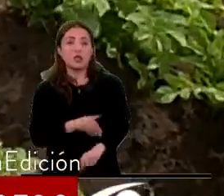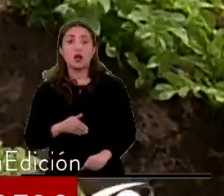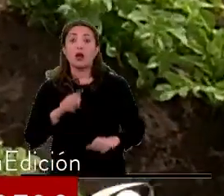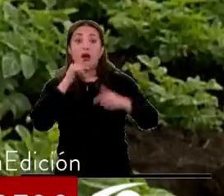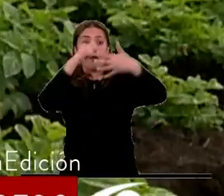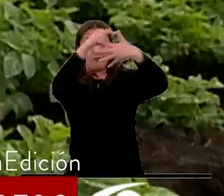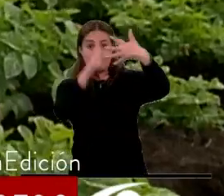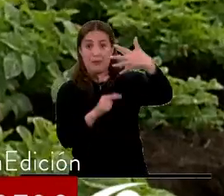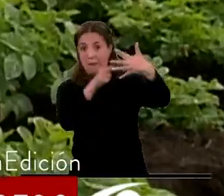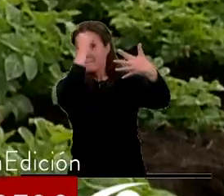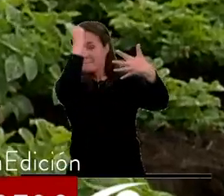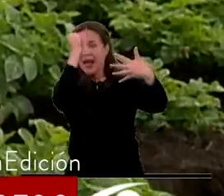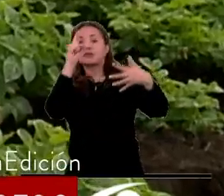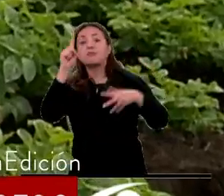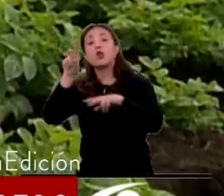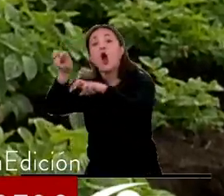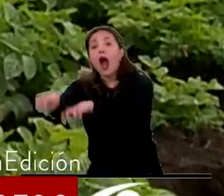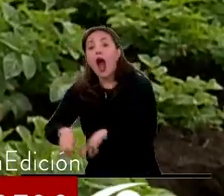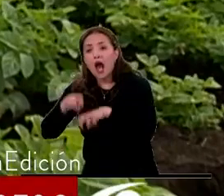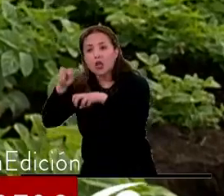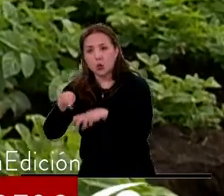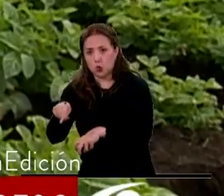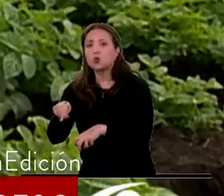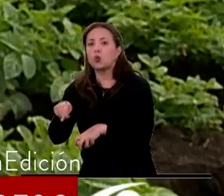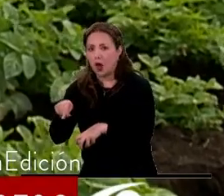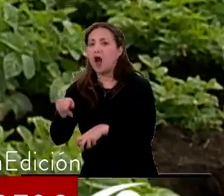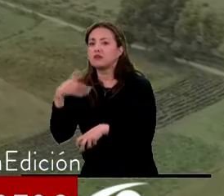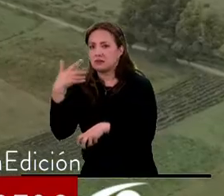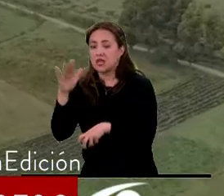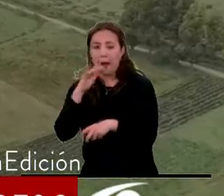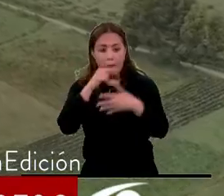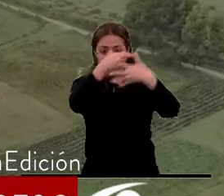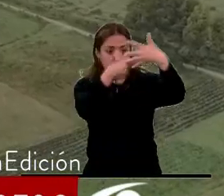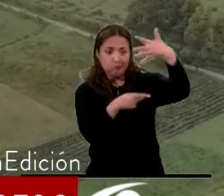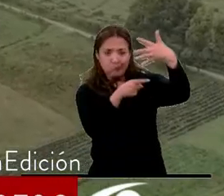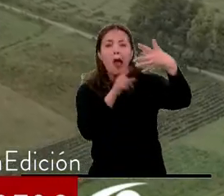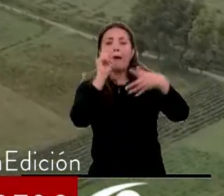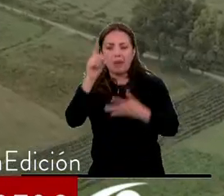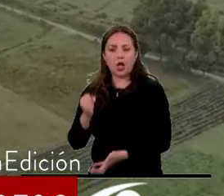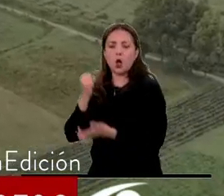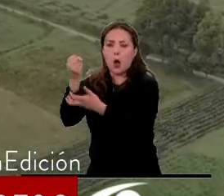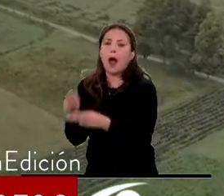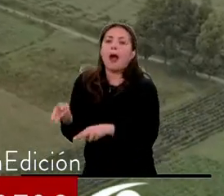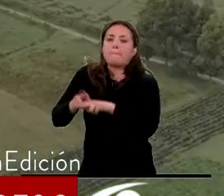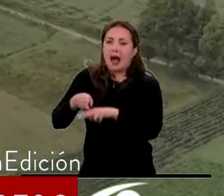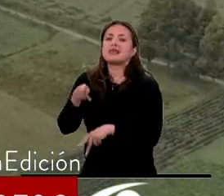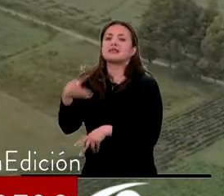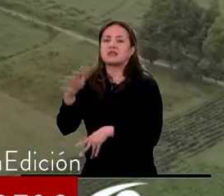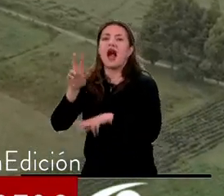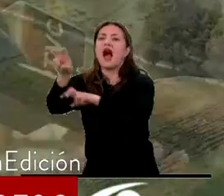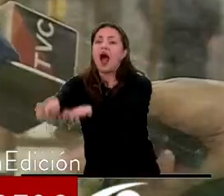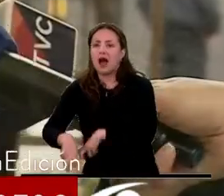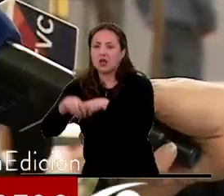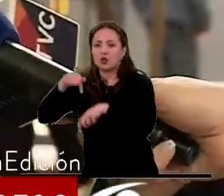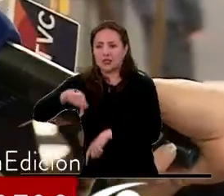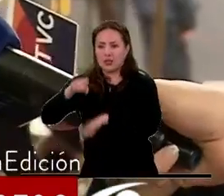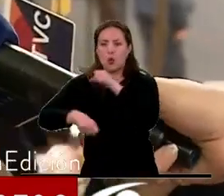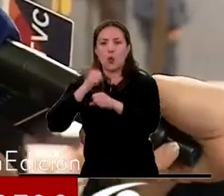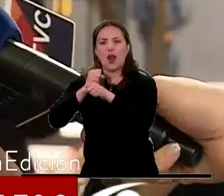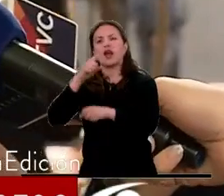de la lista, agricultura fue uno de los sectores que tuvo mayores adiciones para el 2023. El presupuesto de agricultura pasa